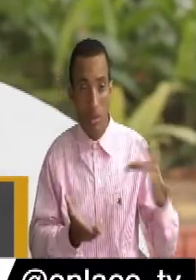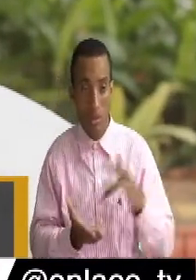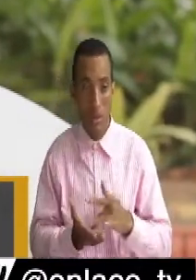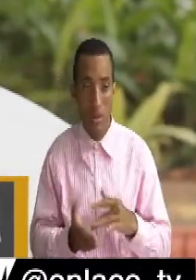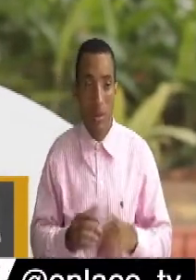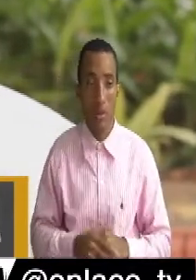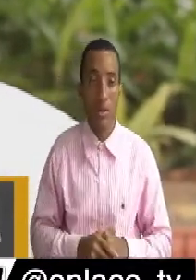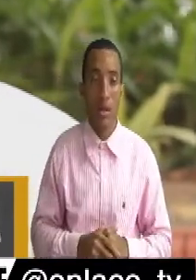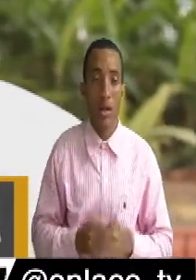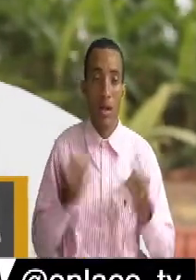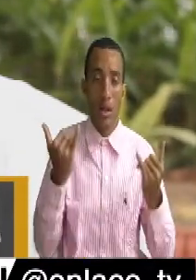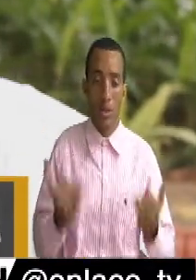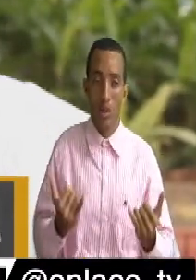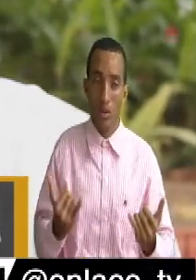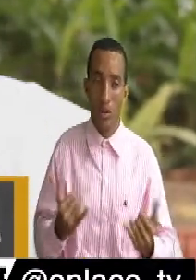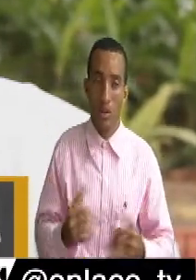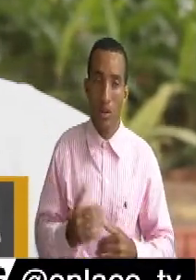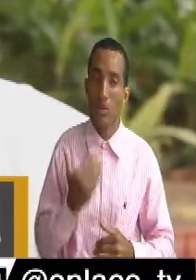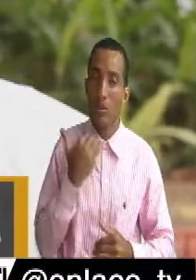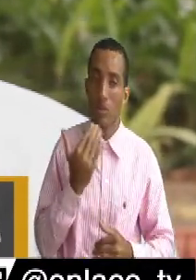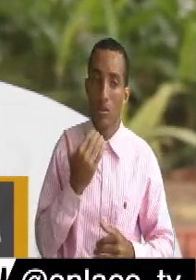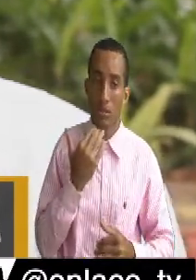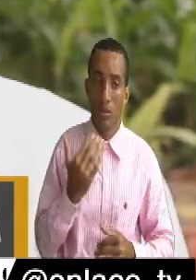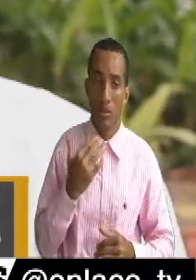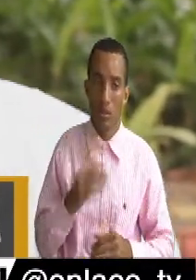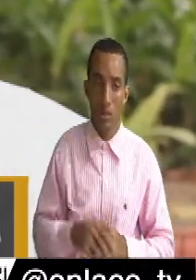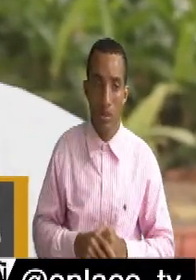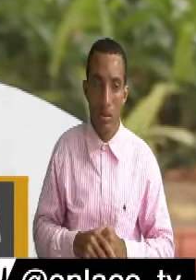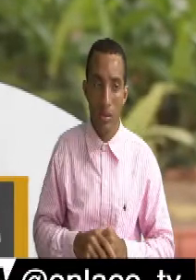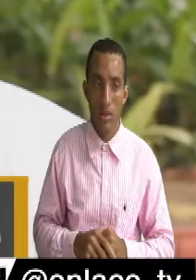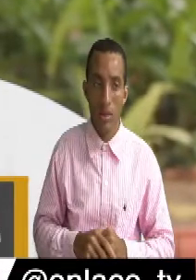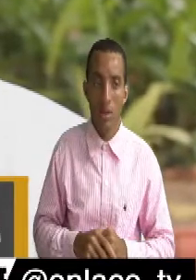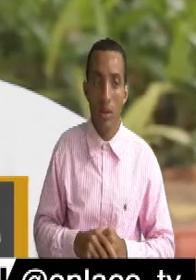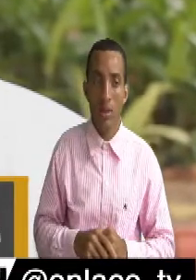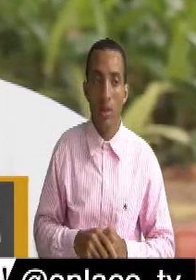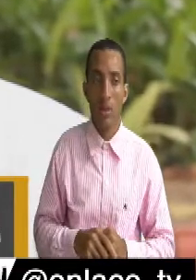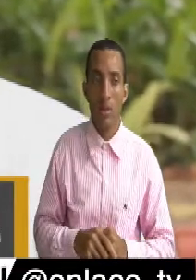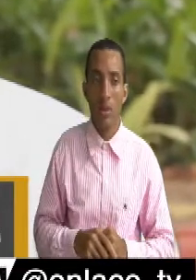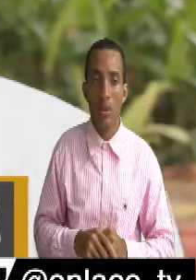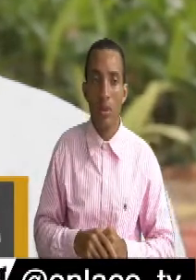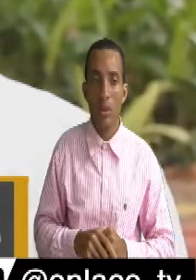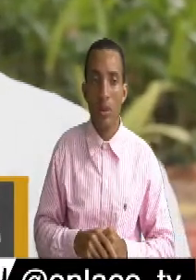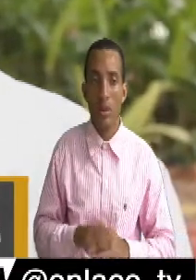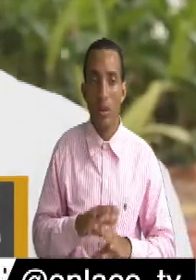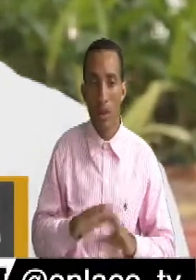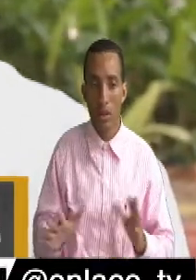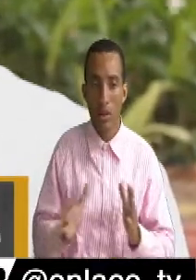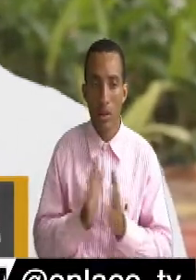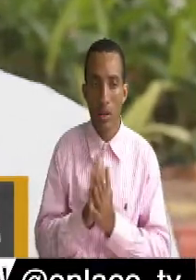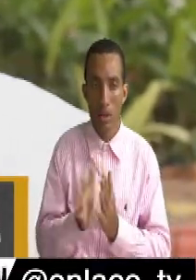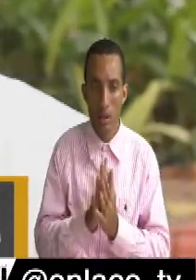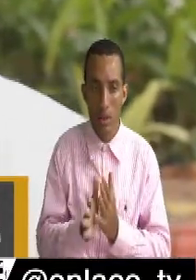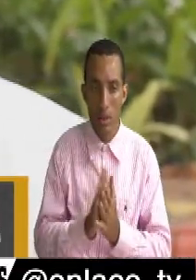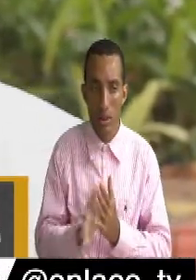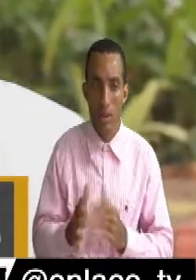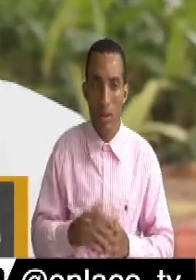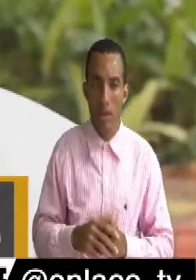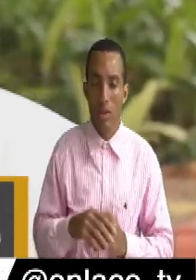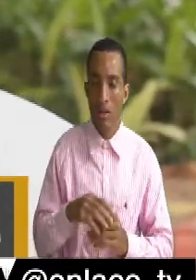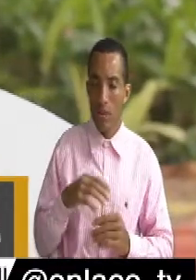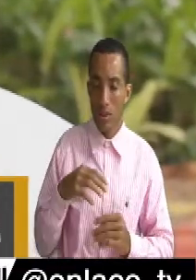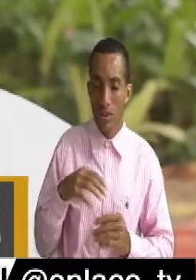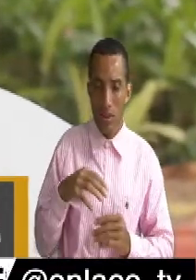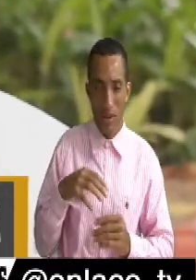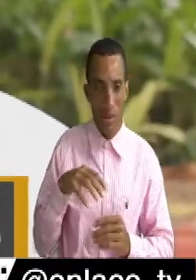En ese momento no sé por qué mi tío me dijo de pantallón. No, en pantallón me están leyendo lo que mi tío, pero